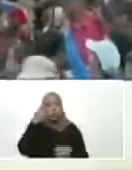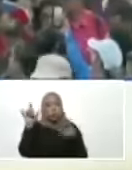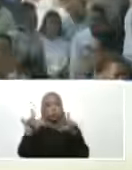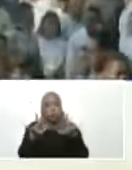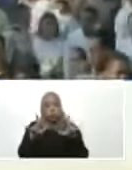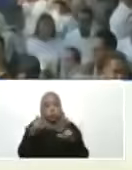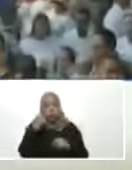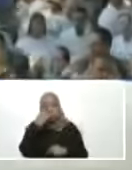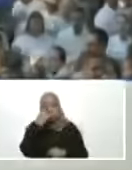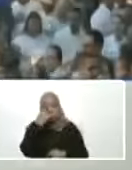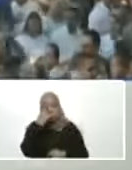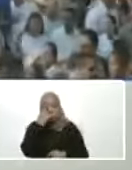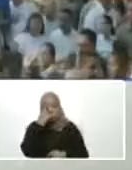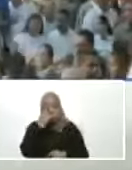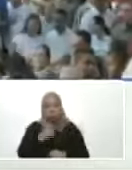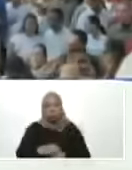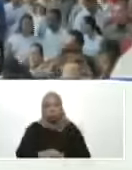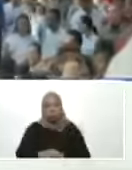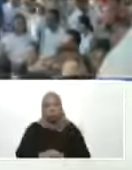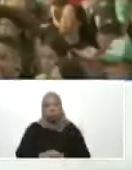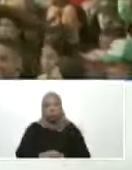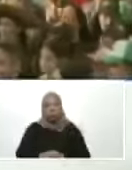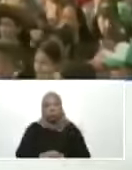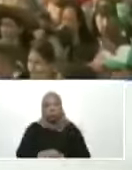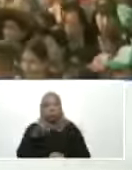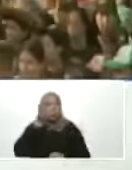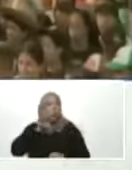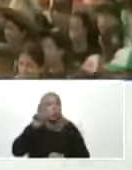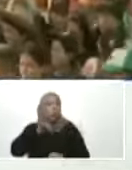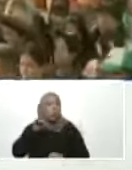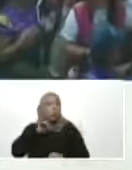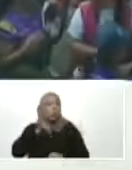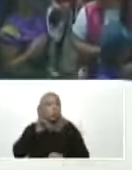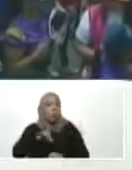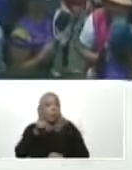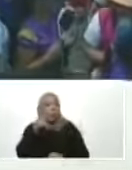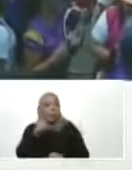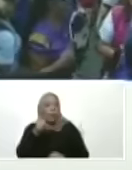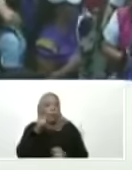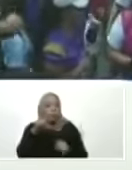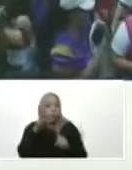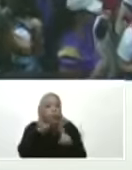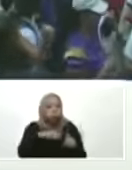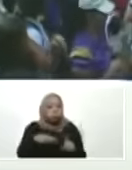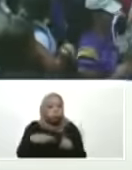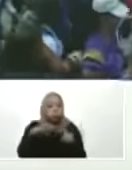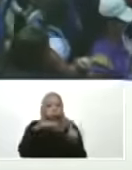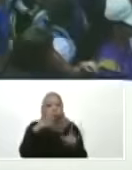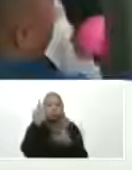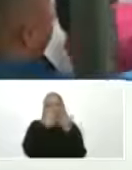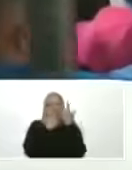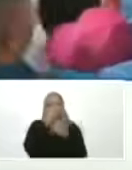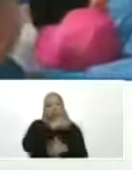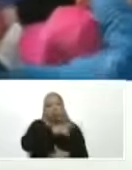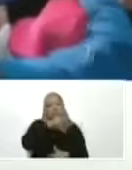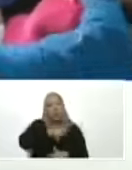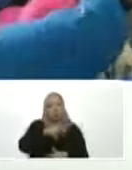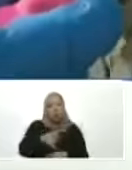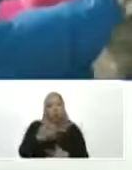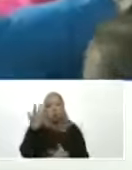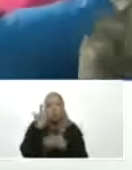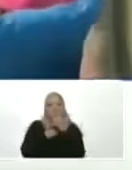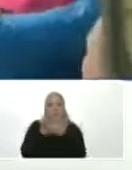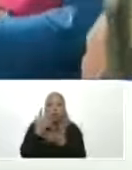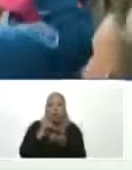con la neurosis, con las mentiras, con la manipulación tremenda. Quieren destruir la